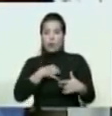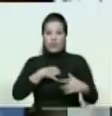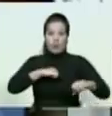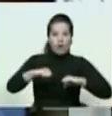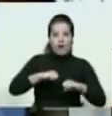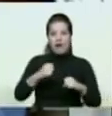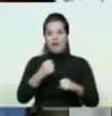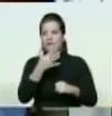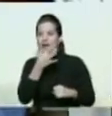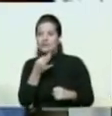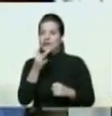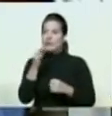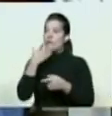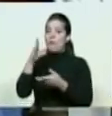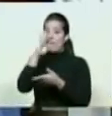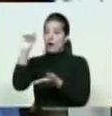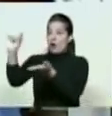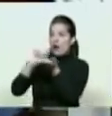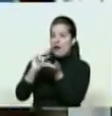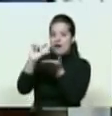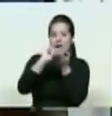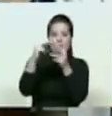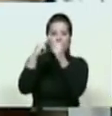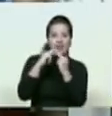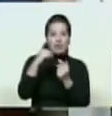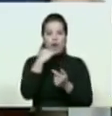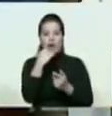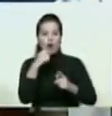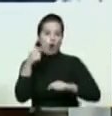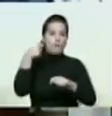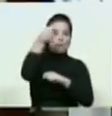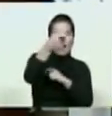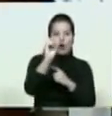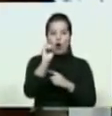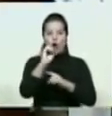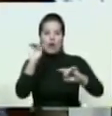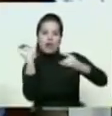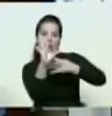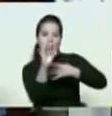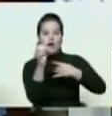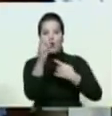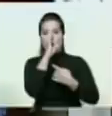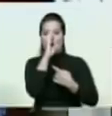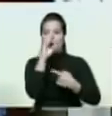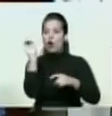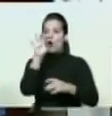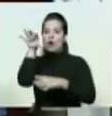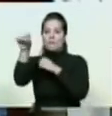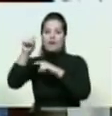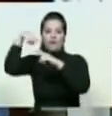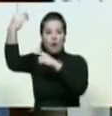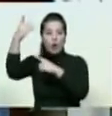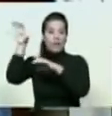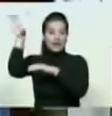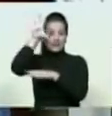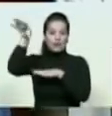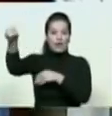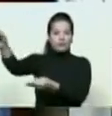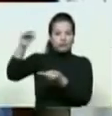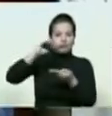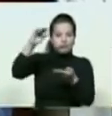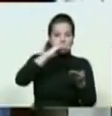campo del financiamiento, del crédito externo, en el pago de sus obligaciones, en la realización de importaciones de bienes esenciales.